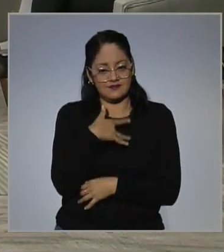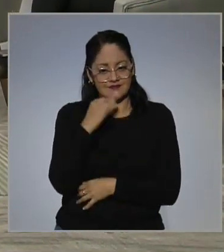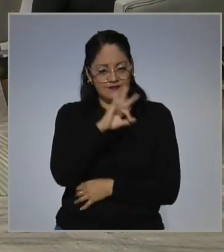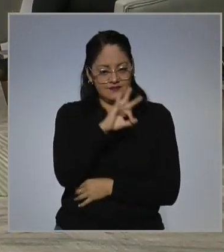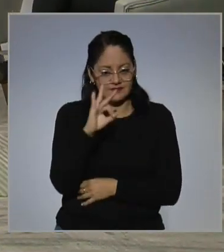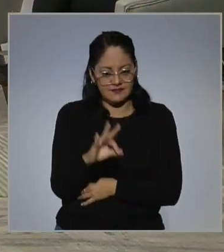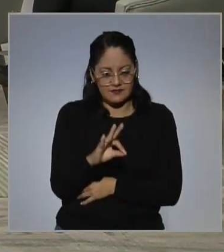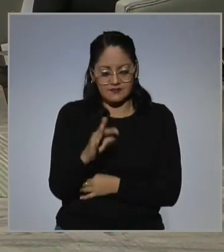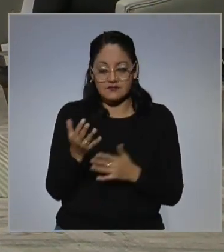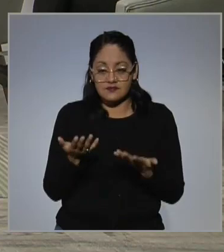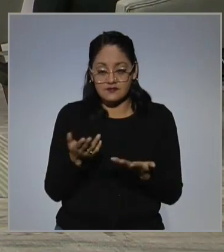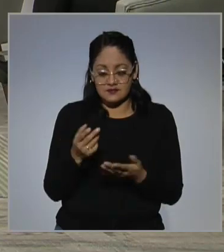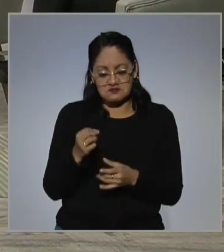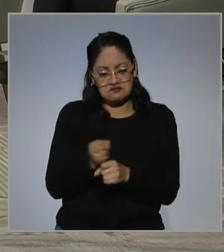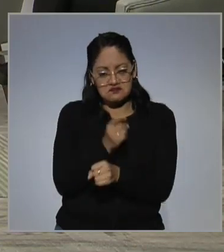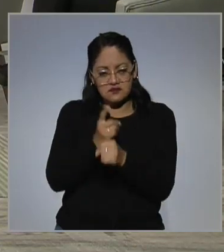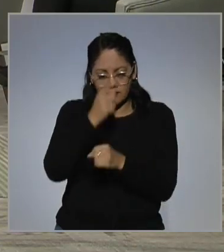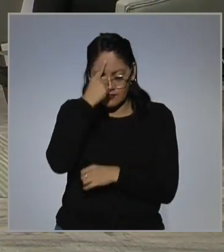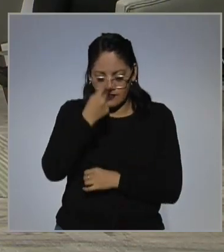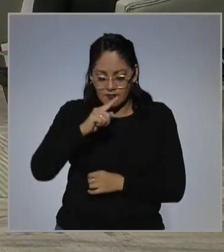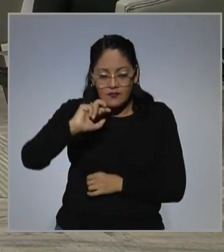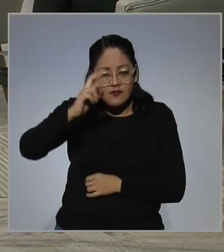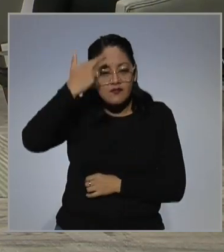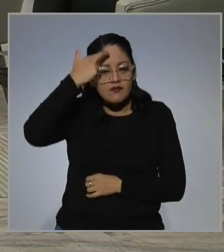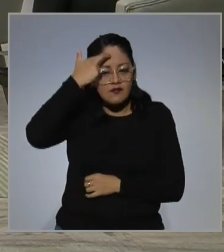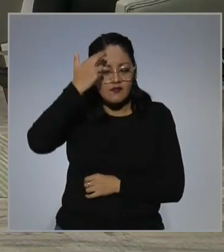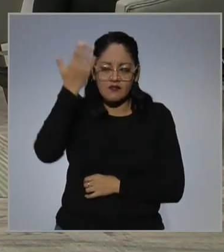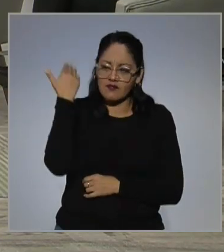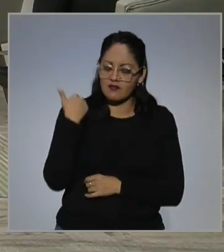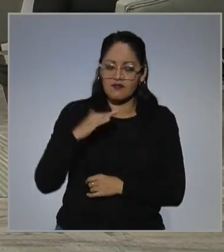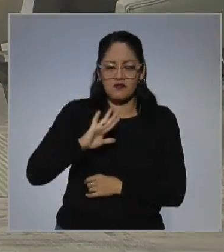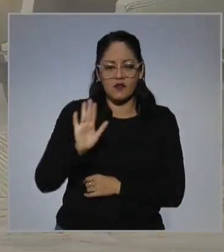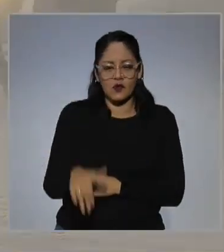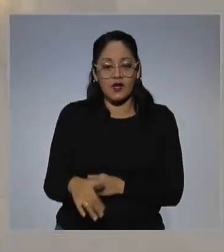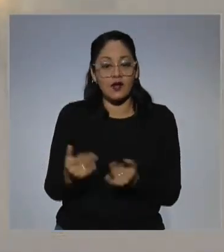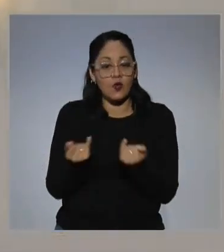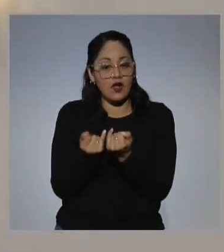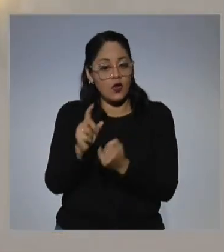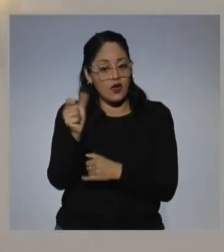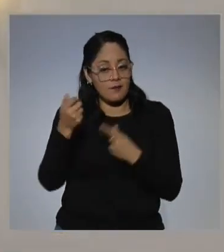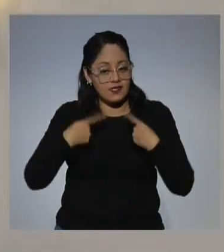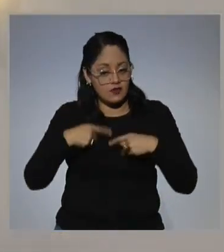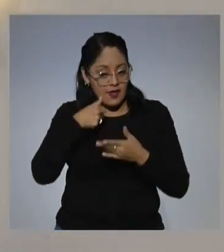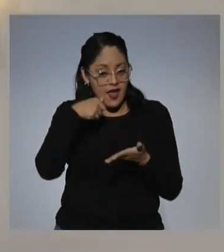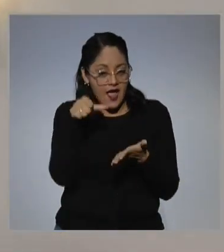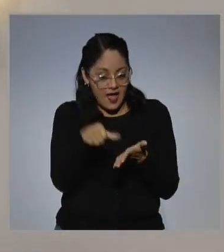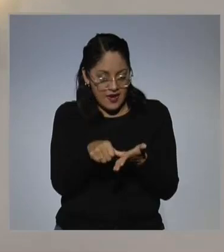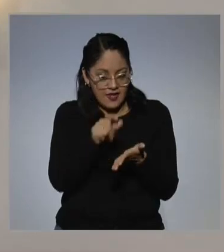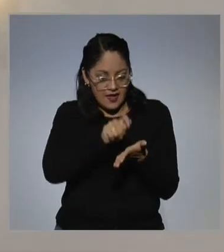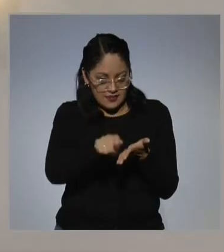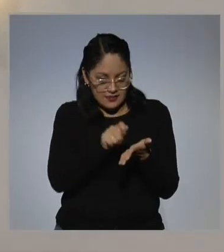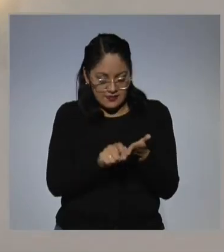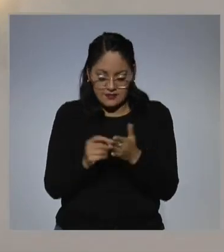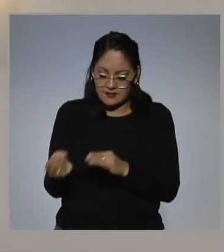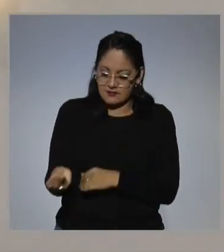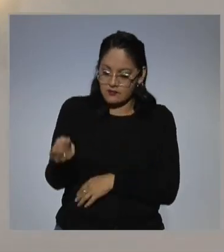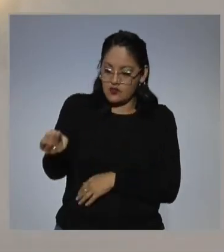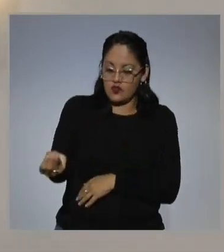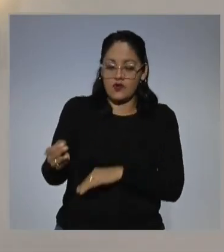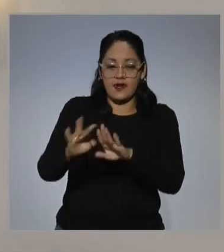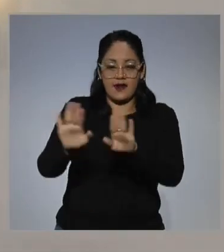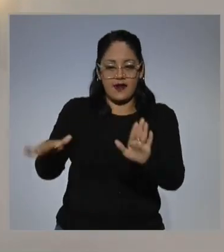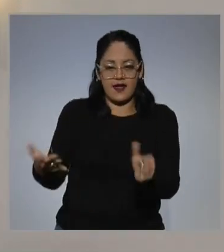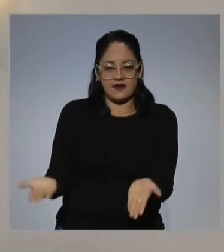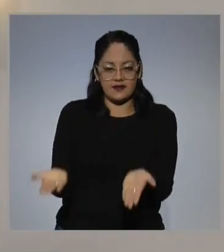fechas en las que tenemos la oportunidad de recordar a los que ya no están. Hay personas que incluso escriben cartas, las ponen también en los altares, como